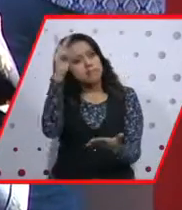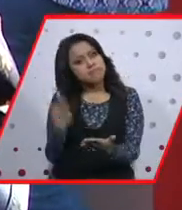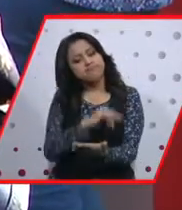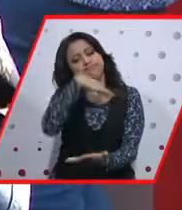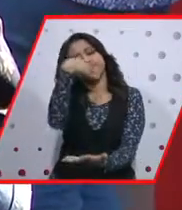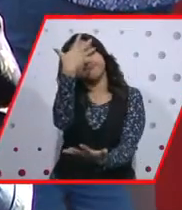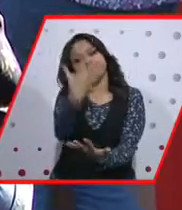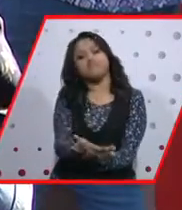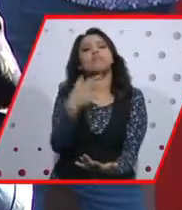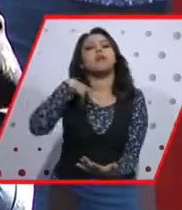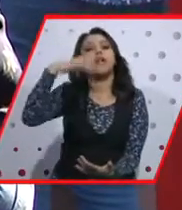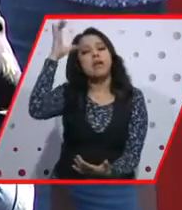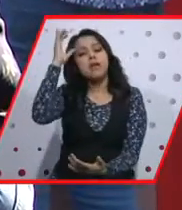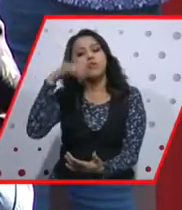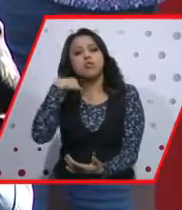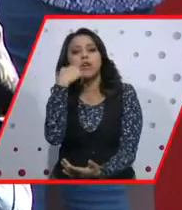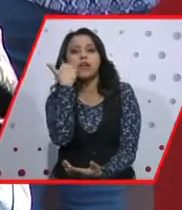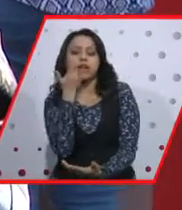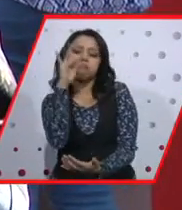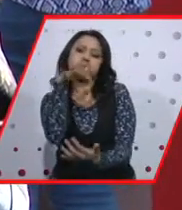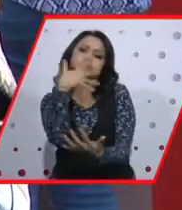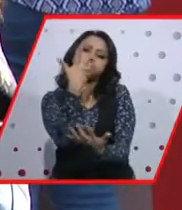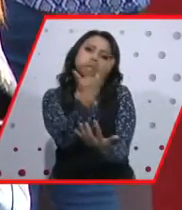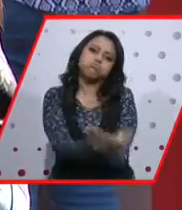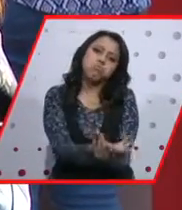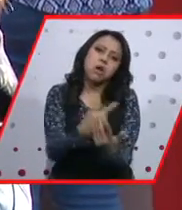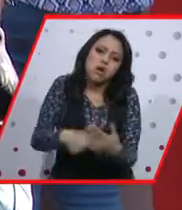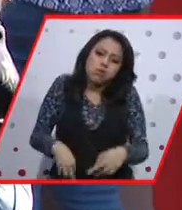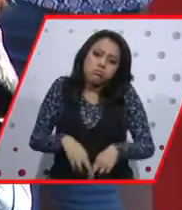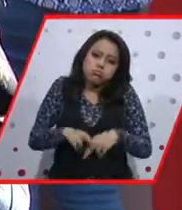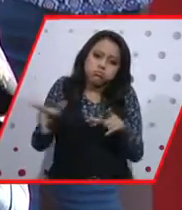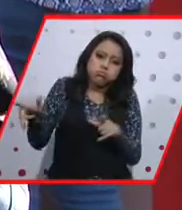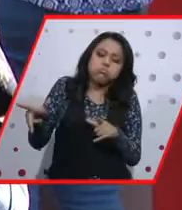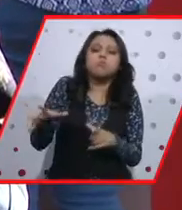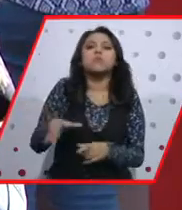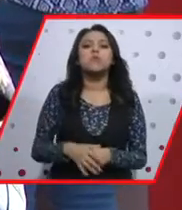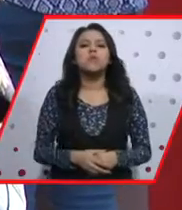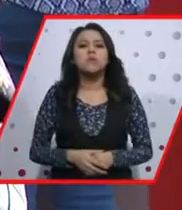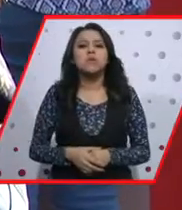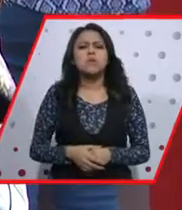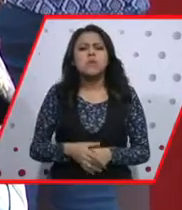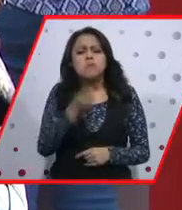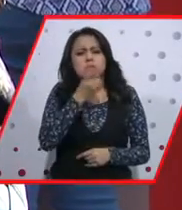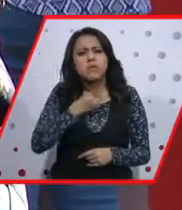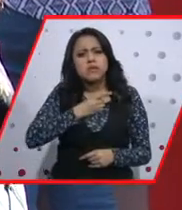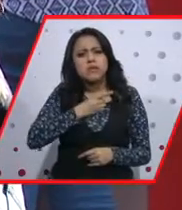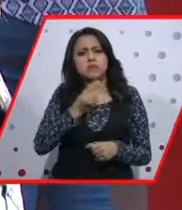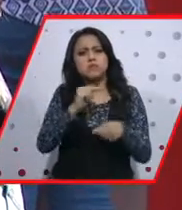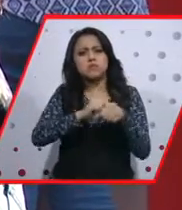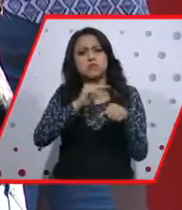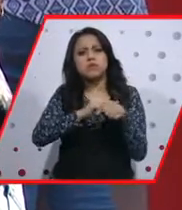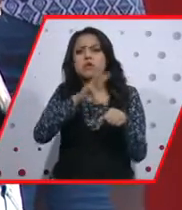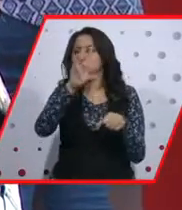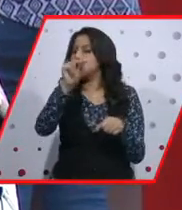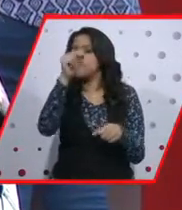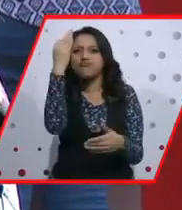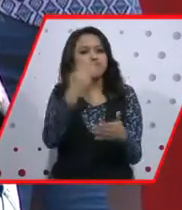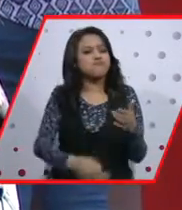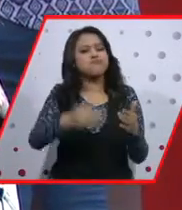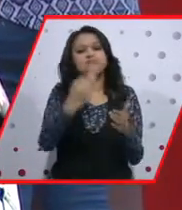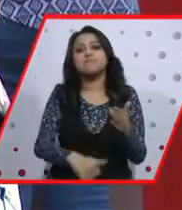por agarrar el cómodo. Entonces se me salió la prótesis. Entonces me dice el doctor, ¿sabes qué? No quedaste